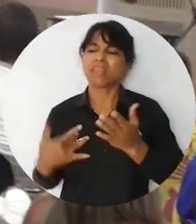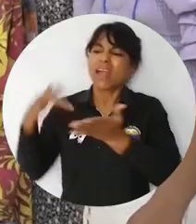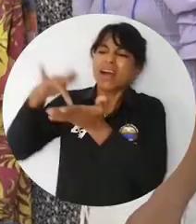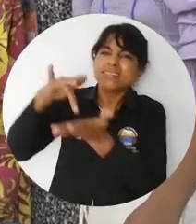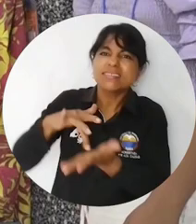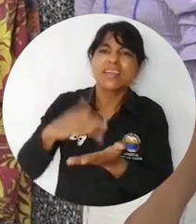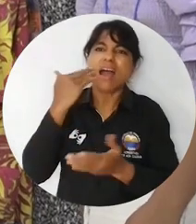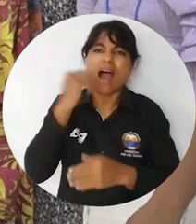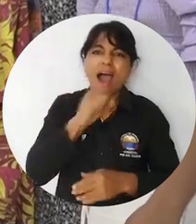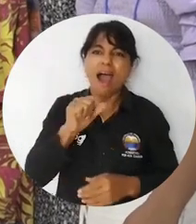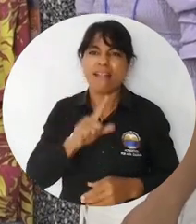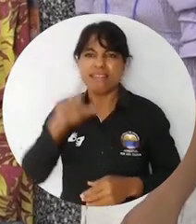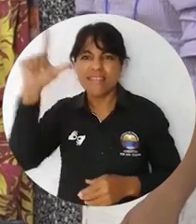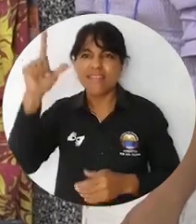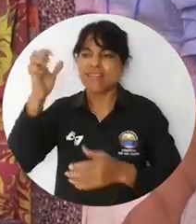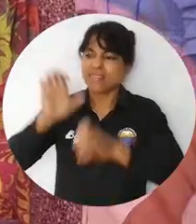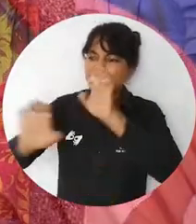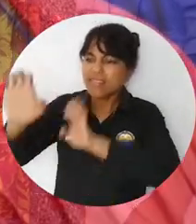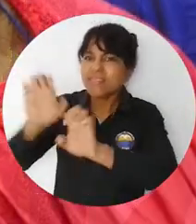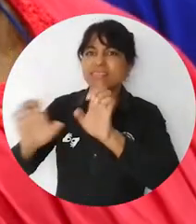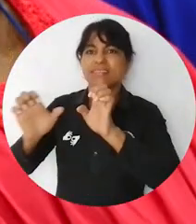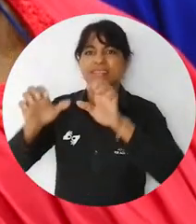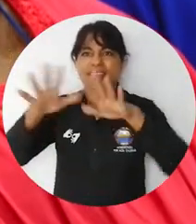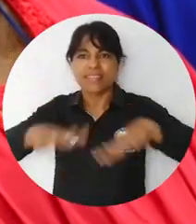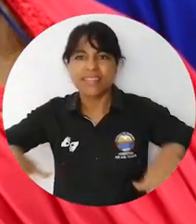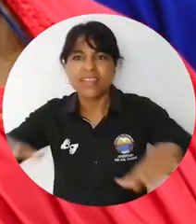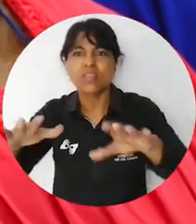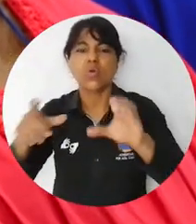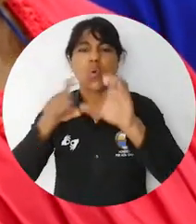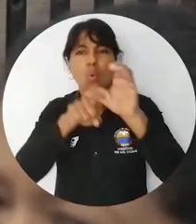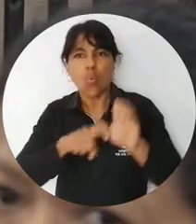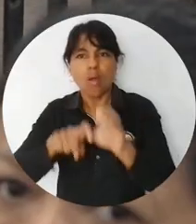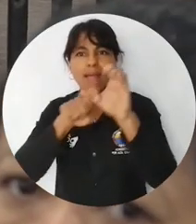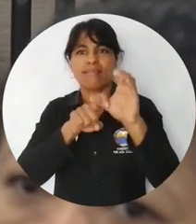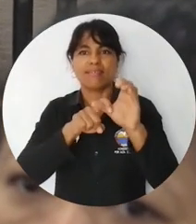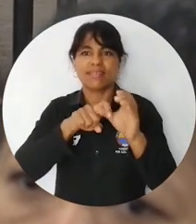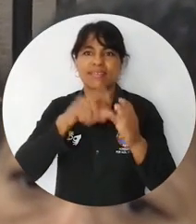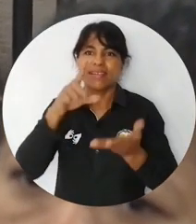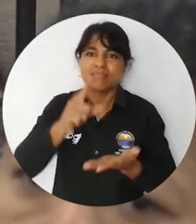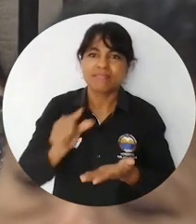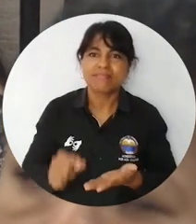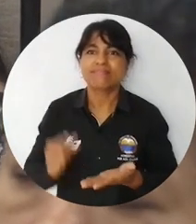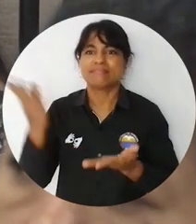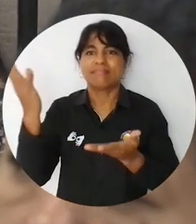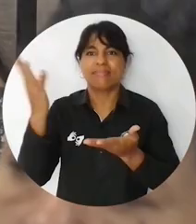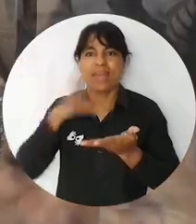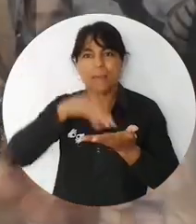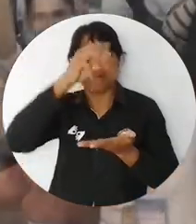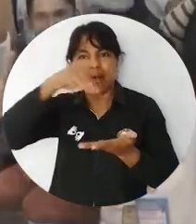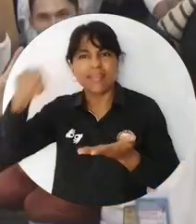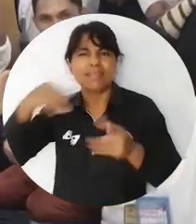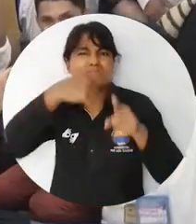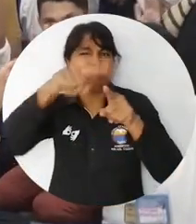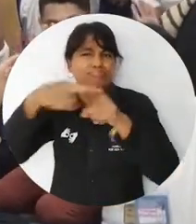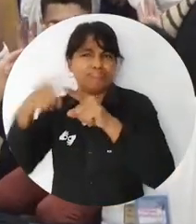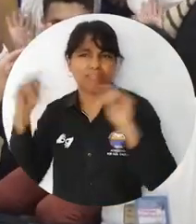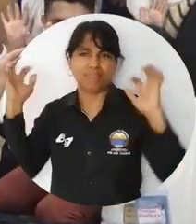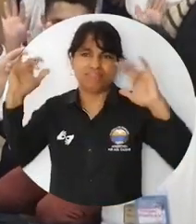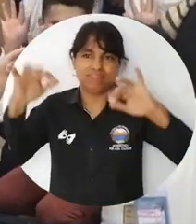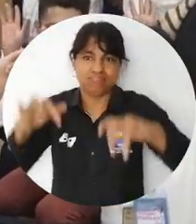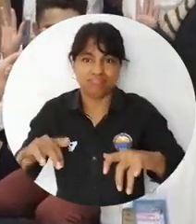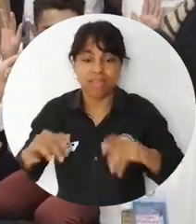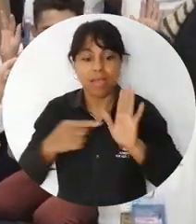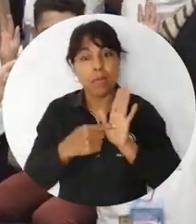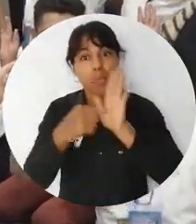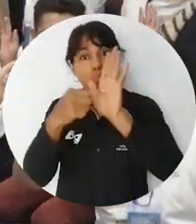presentes lideresas, defensoras de mujeres y territorio, líderes de La Guajira, Cesar y Magdalena, entre otros actores diversos del Caribe, se destacó